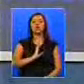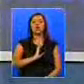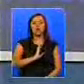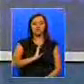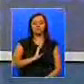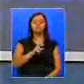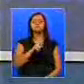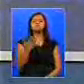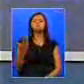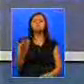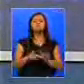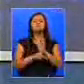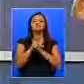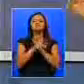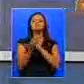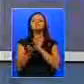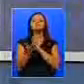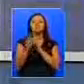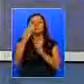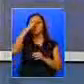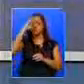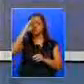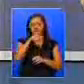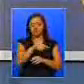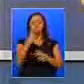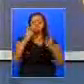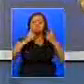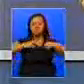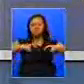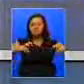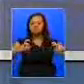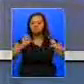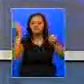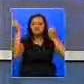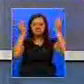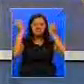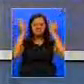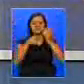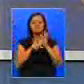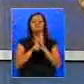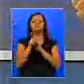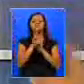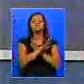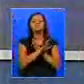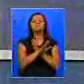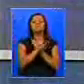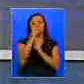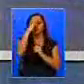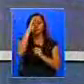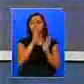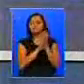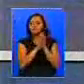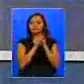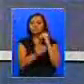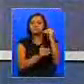biotecnología que ha sido desarrollada en Cuba, investigación e innovación que han desarrollado los hermanos cubanos y que